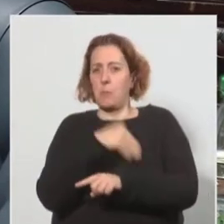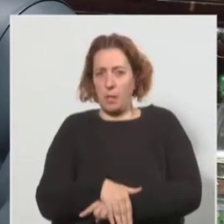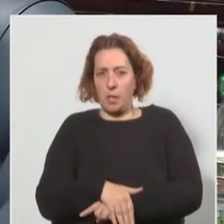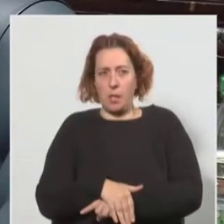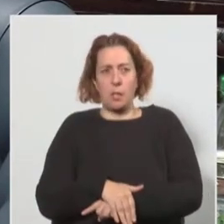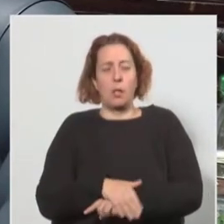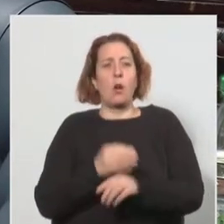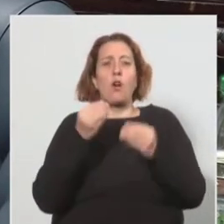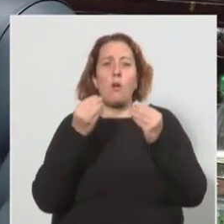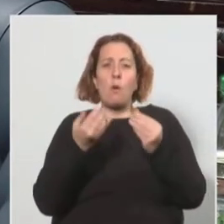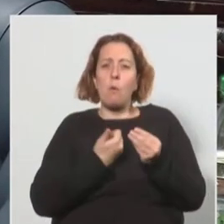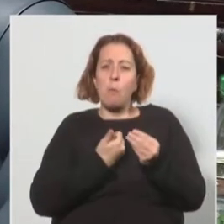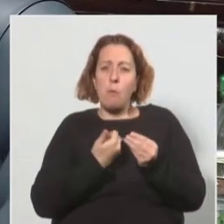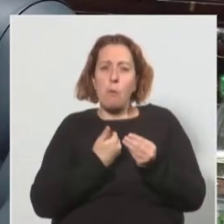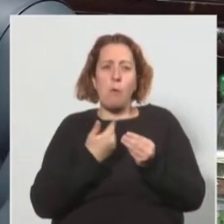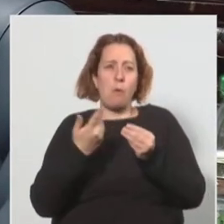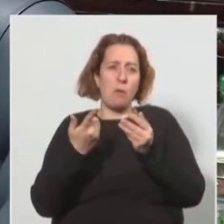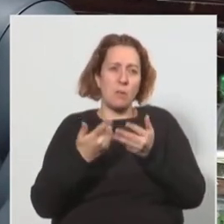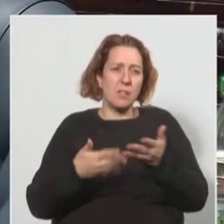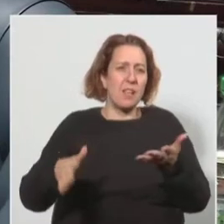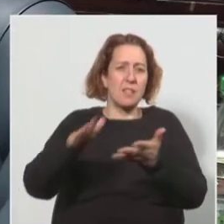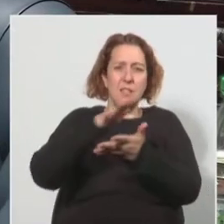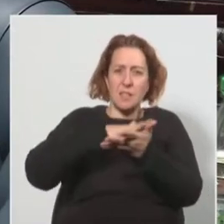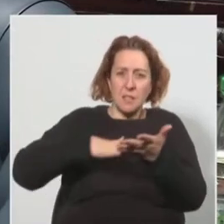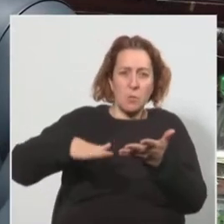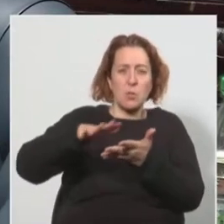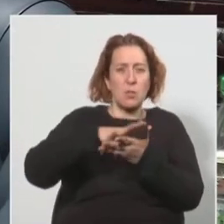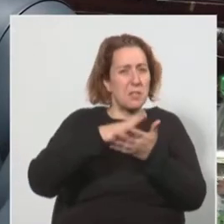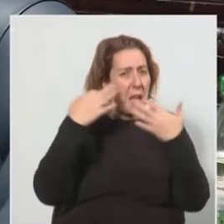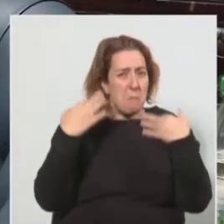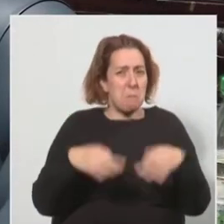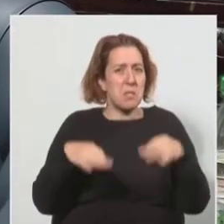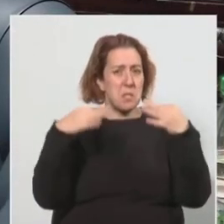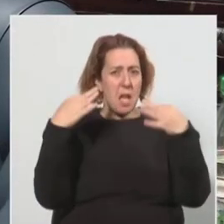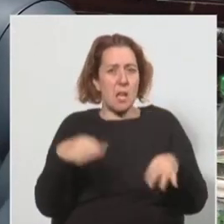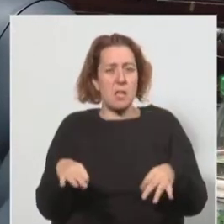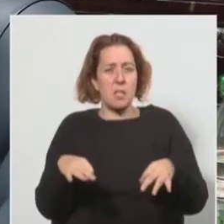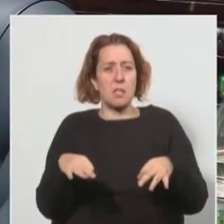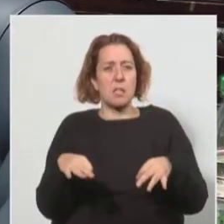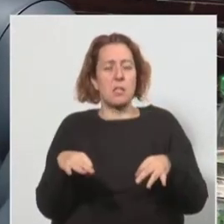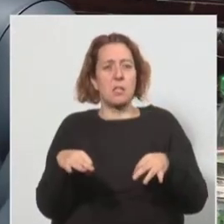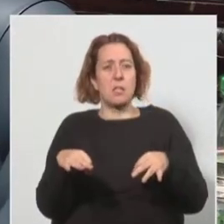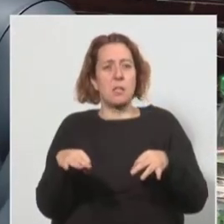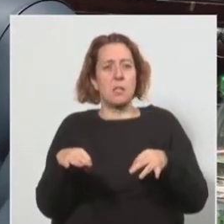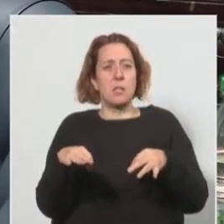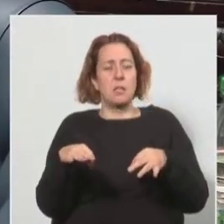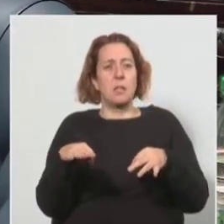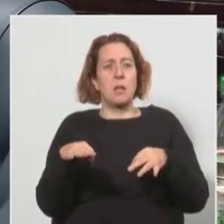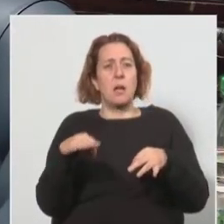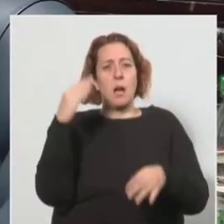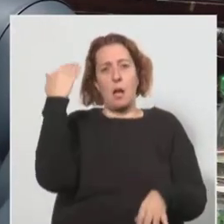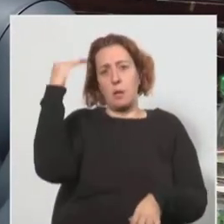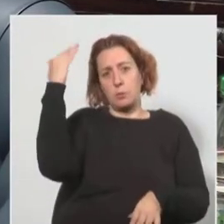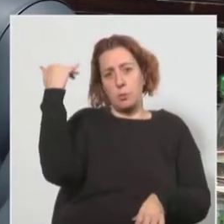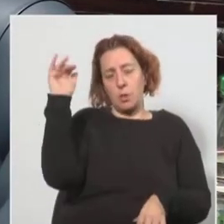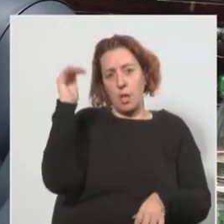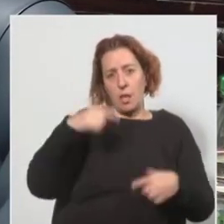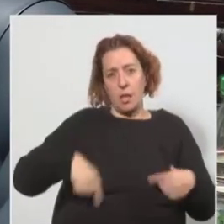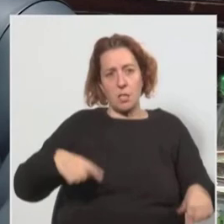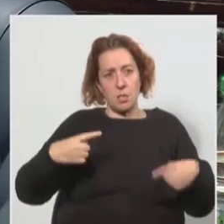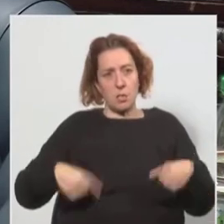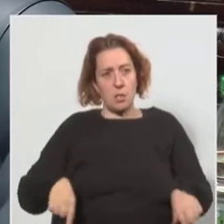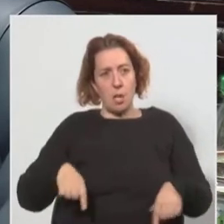comprender cómo en estas tan especiales circunstancias las autoridades de